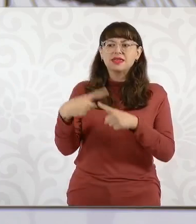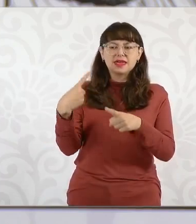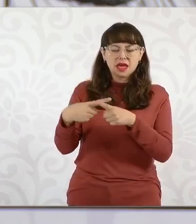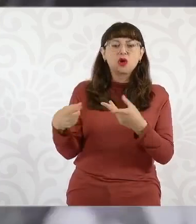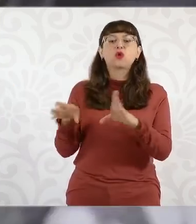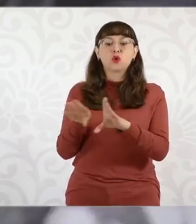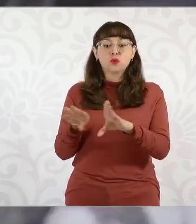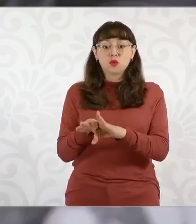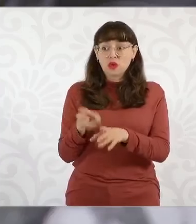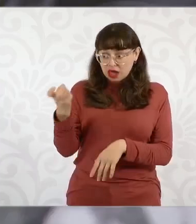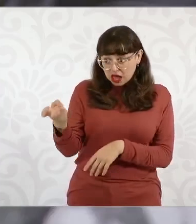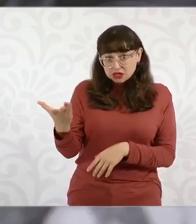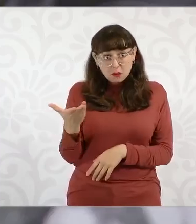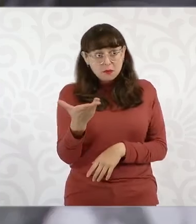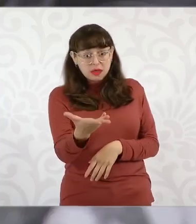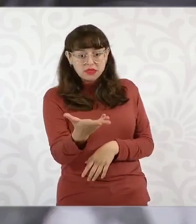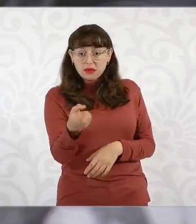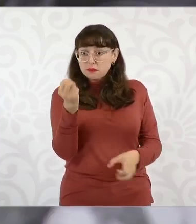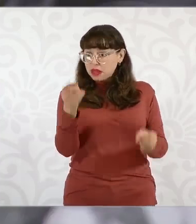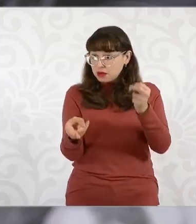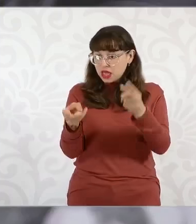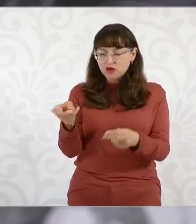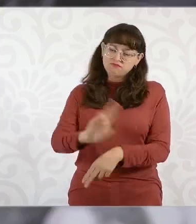Entonces no estoy de acuerdo con que haya privilegios.